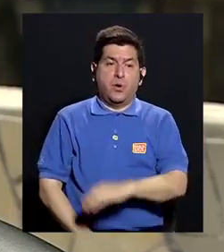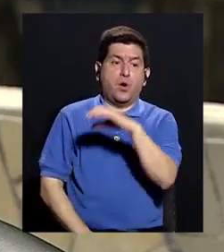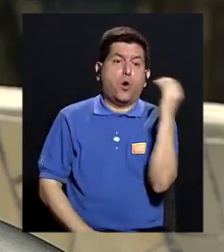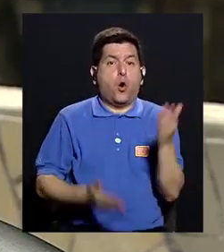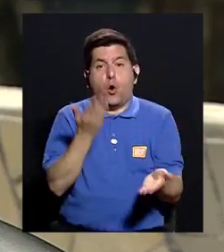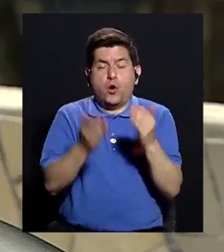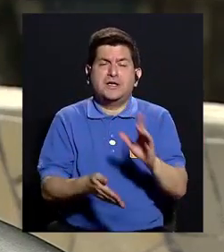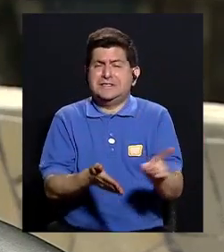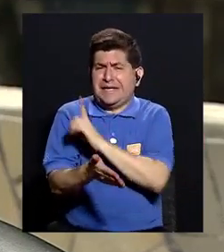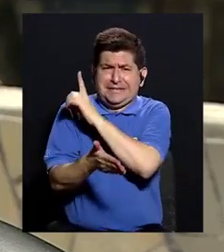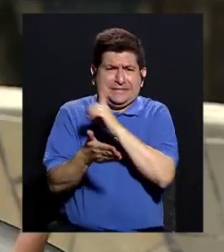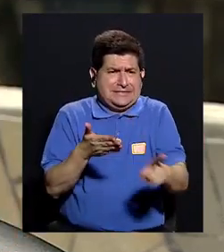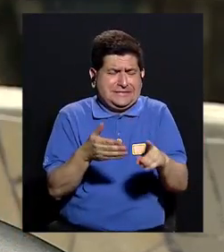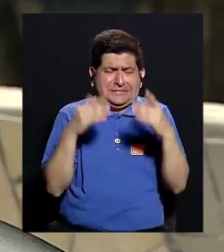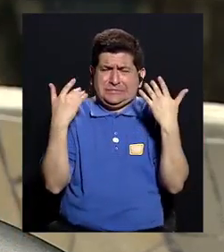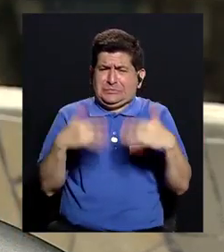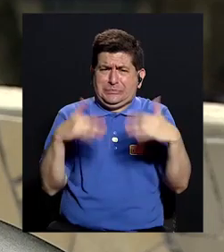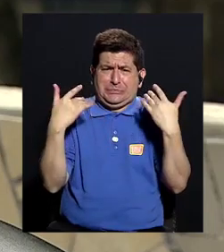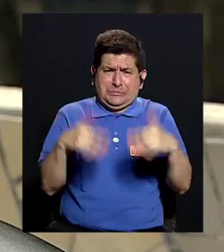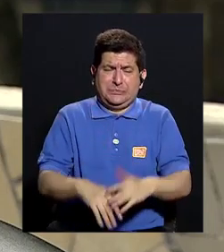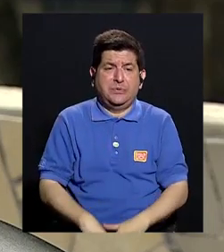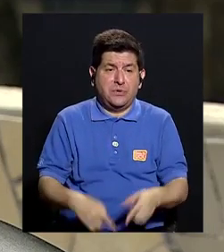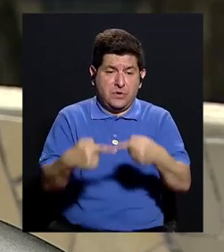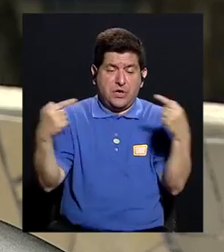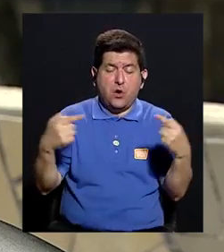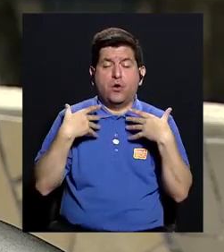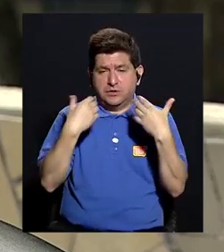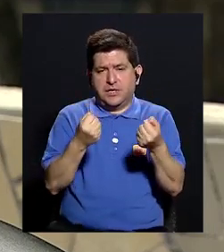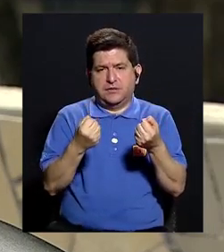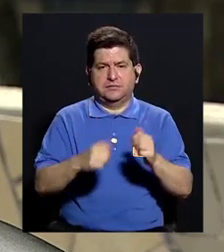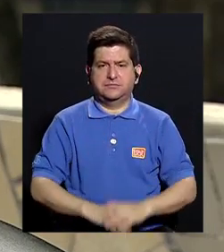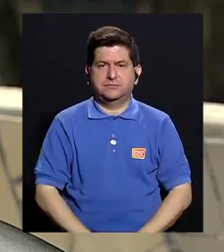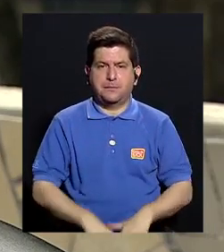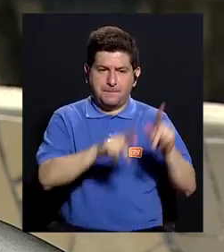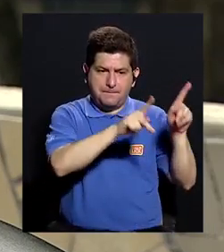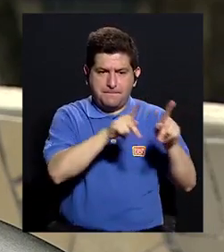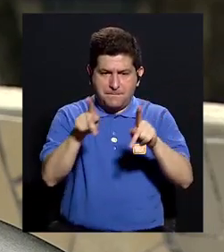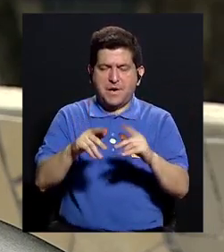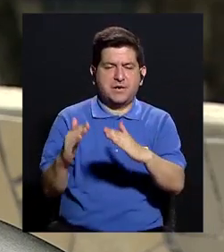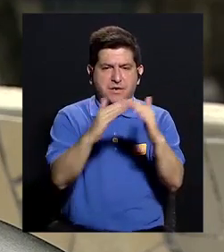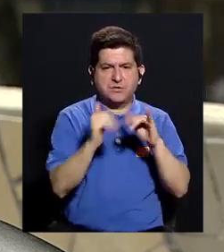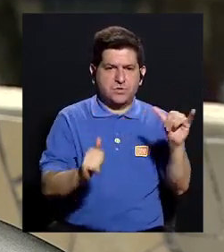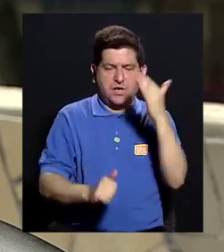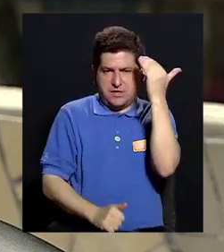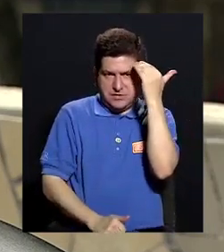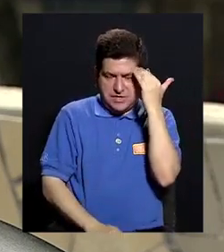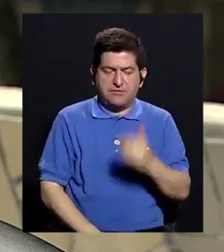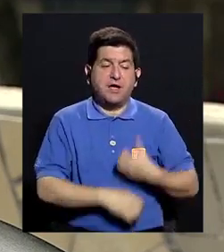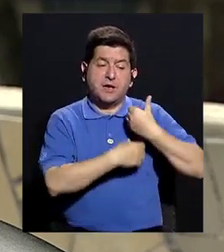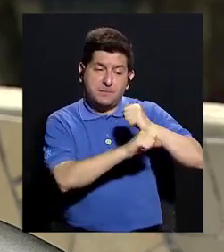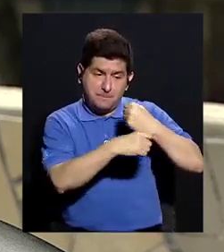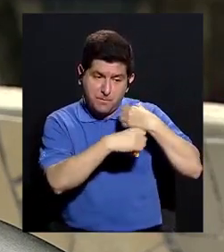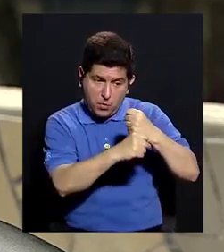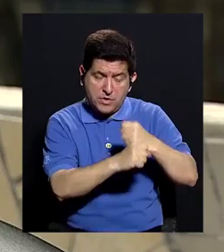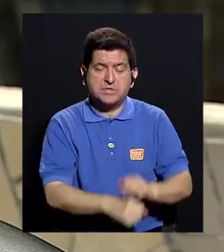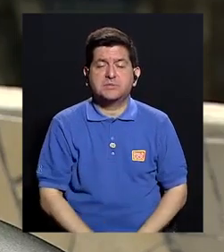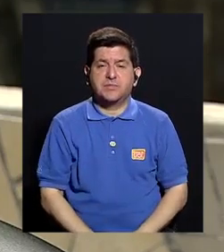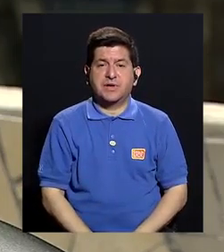de discriminación son enormes y se atenta contra la salud. Las personas en una comunidad también tienen que saber que la